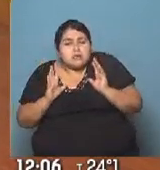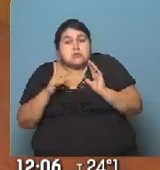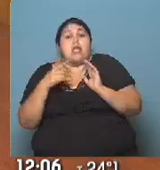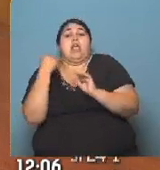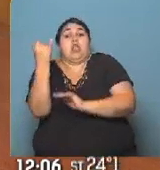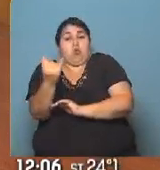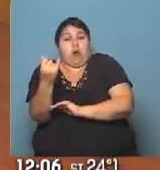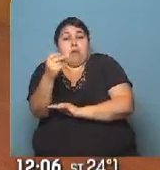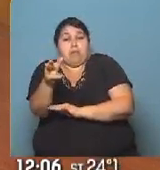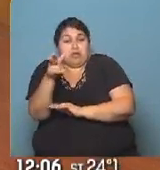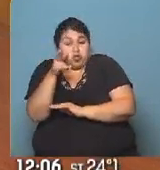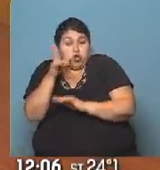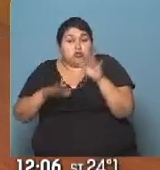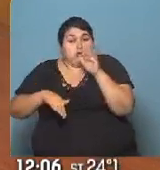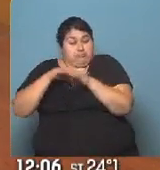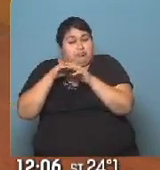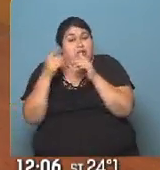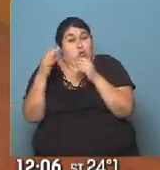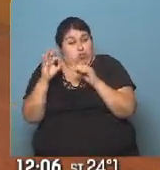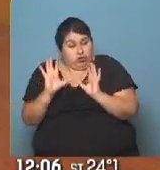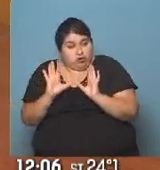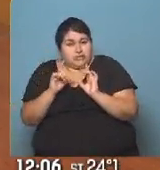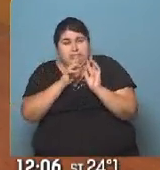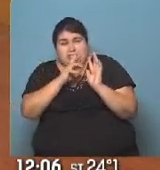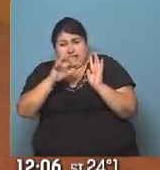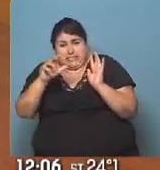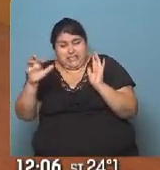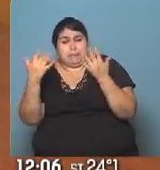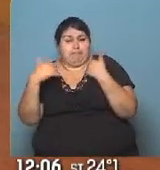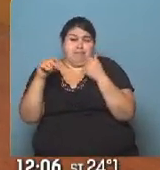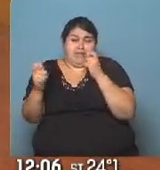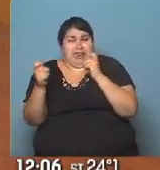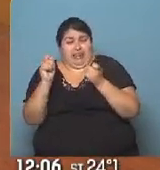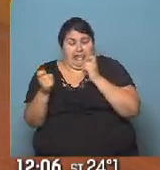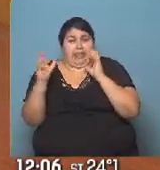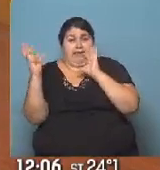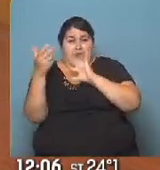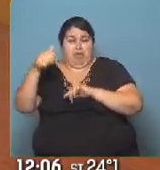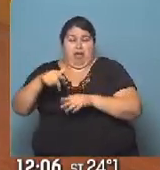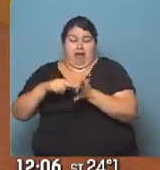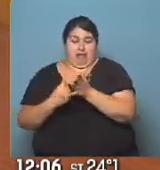con 28 grados de temperatura máxima. Como verán, será una semanita bastante inestable aquí en la ciudad de Buenos Aires.